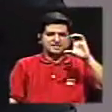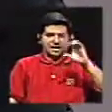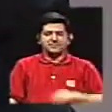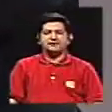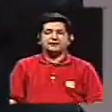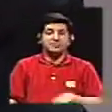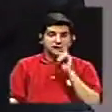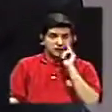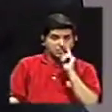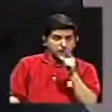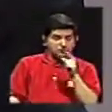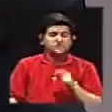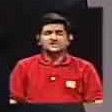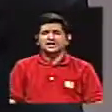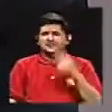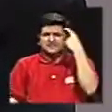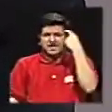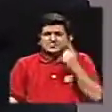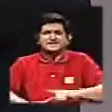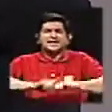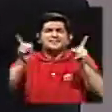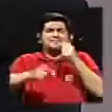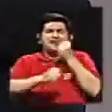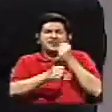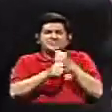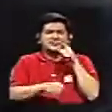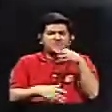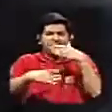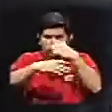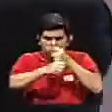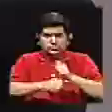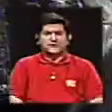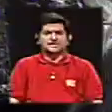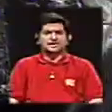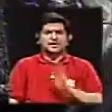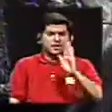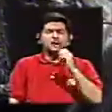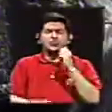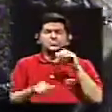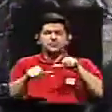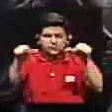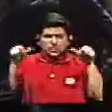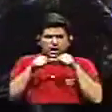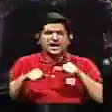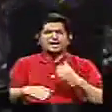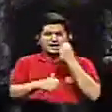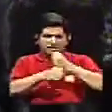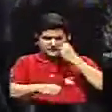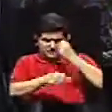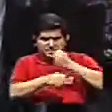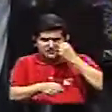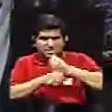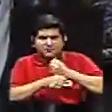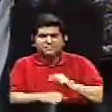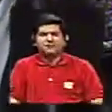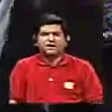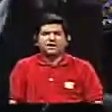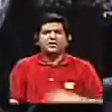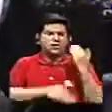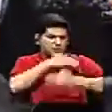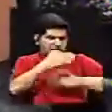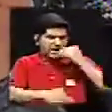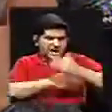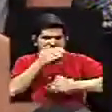el que usted, ¿en qué se diferencia, digamos, el trabajo que usted hace y la posición que usted tiene, y la